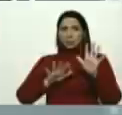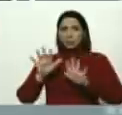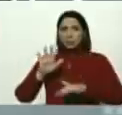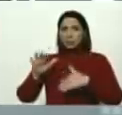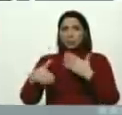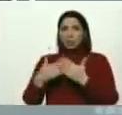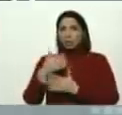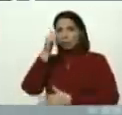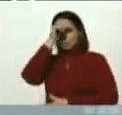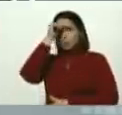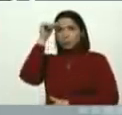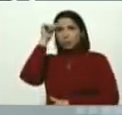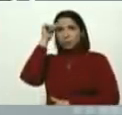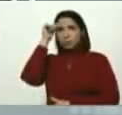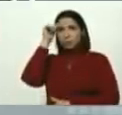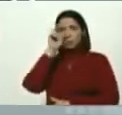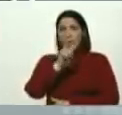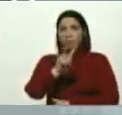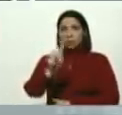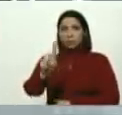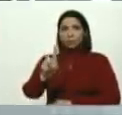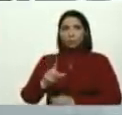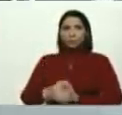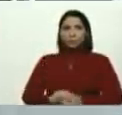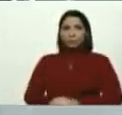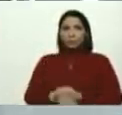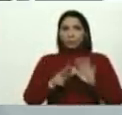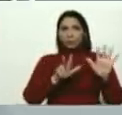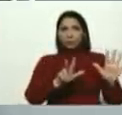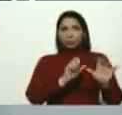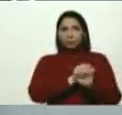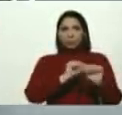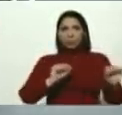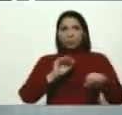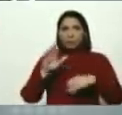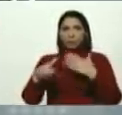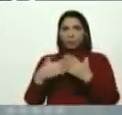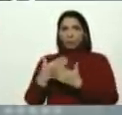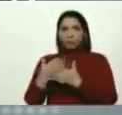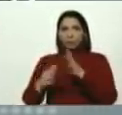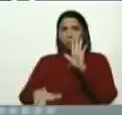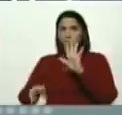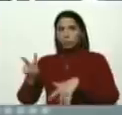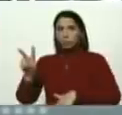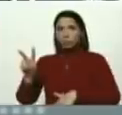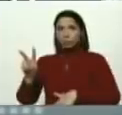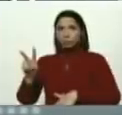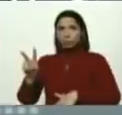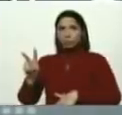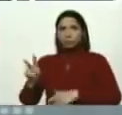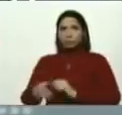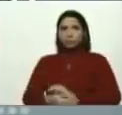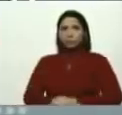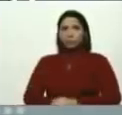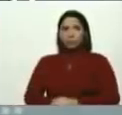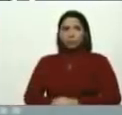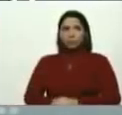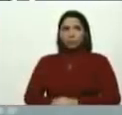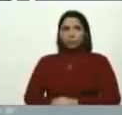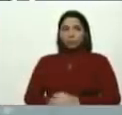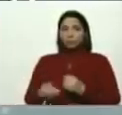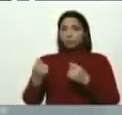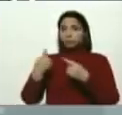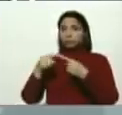domingo 21, de 8 de la mañana a 12 del mediodía, bueno, porque hay muchos casos